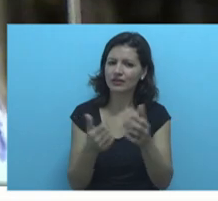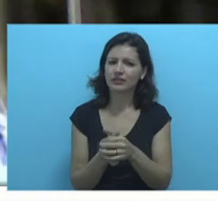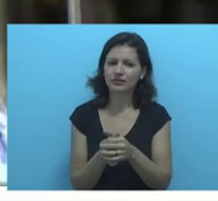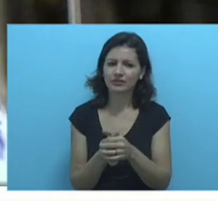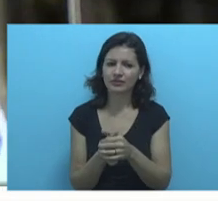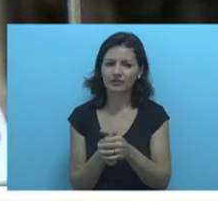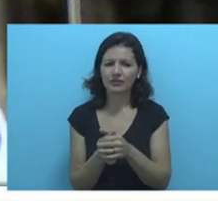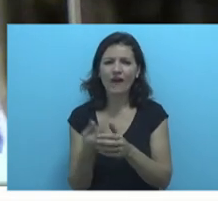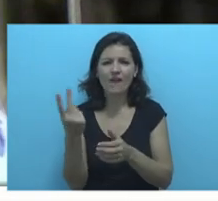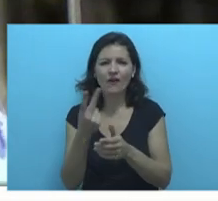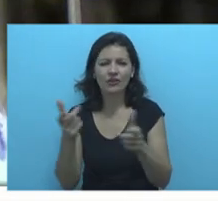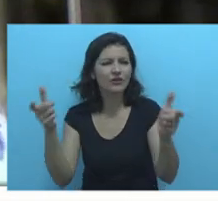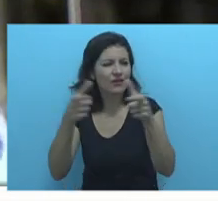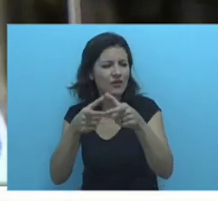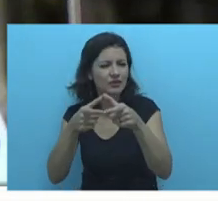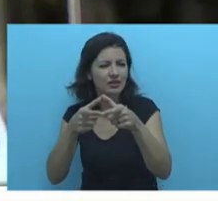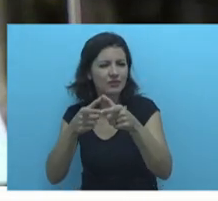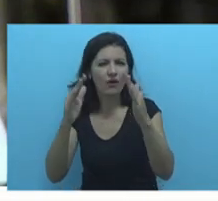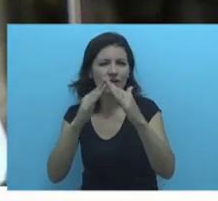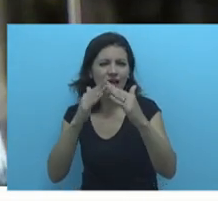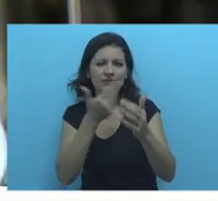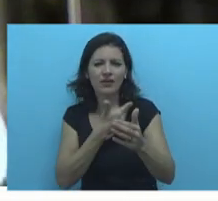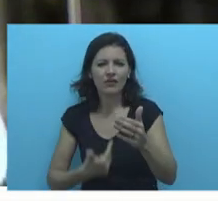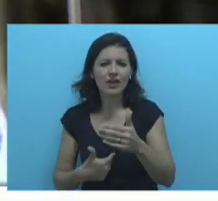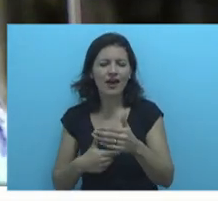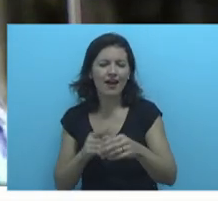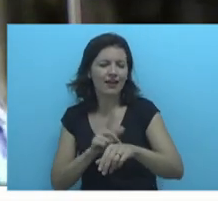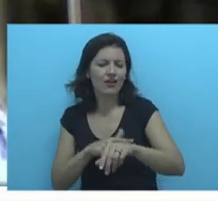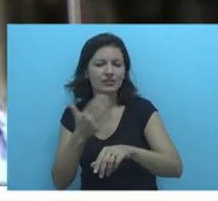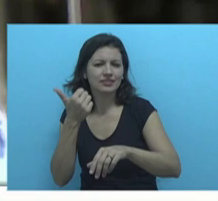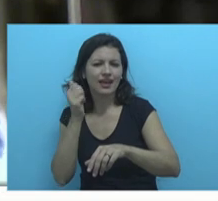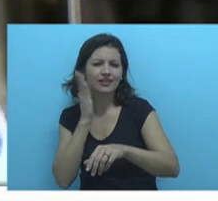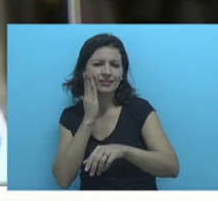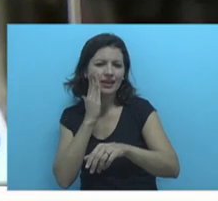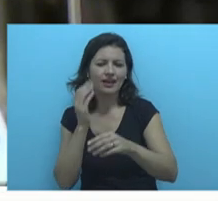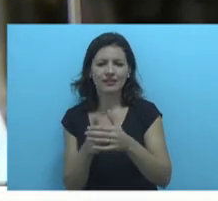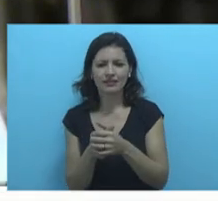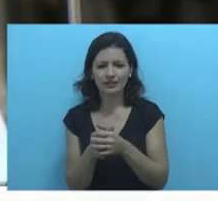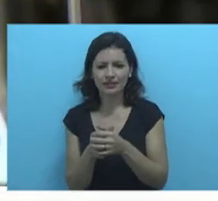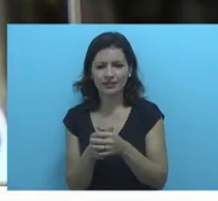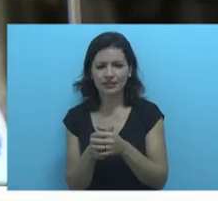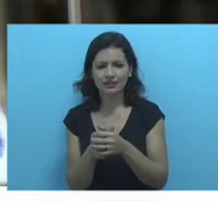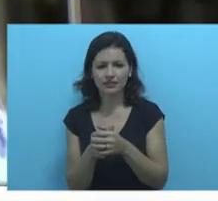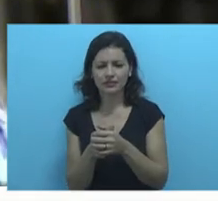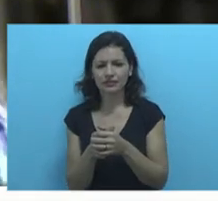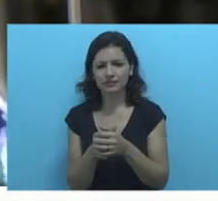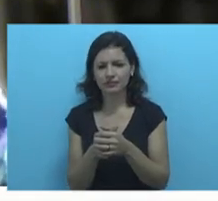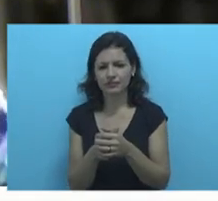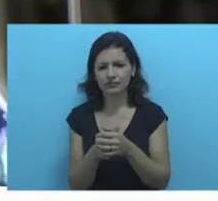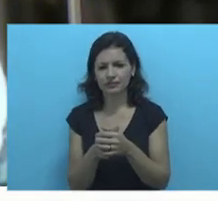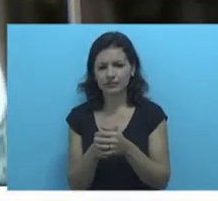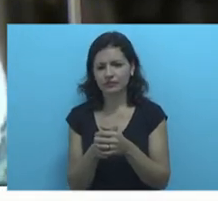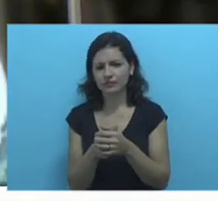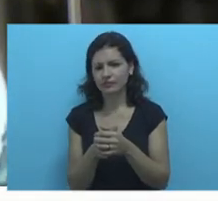Casa de Gobierno, que estaba en Buenos Aires, a las 18 horas. Yo salía de mi programa que trabajaba en la tele y le dije: mira, me